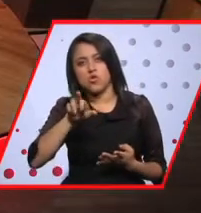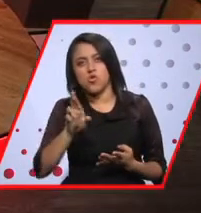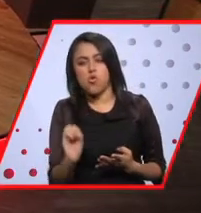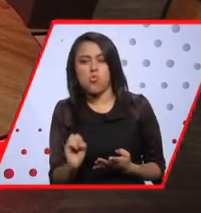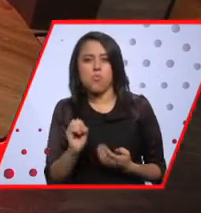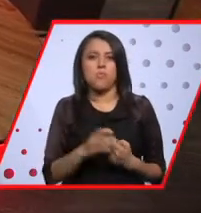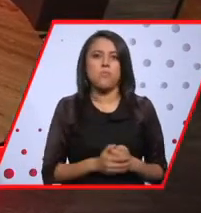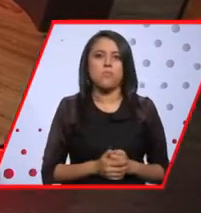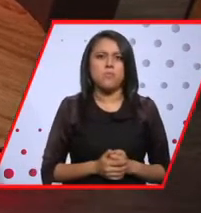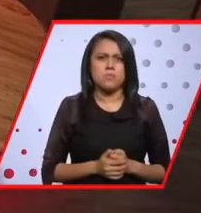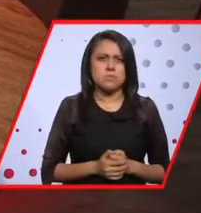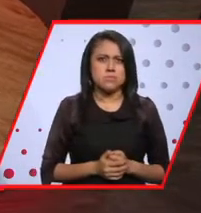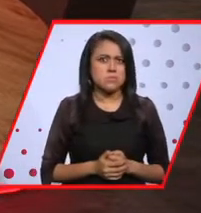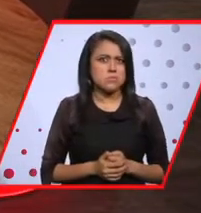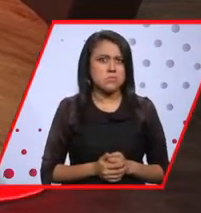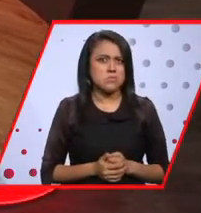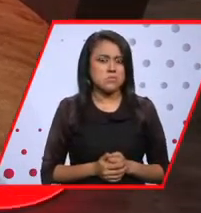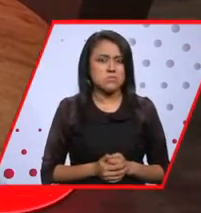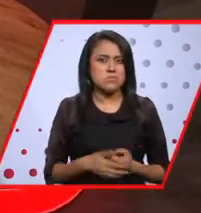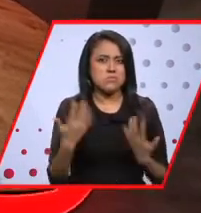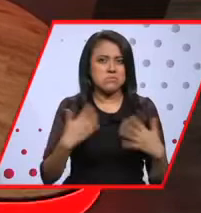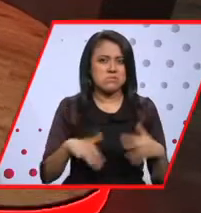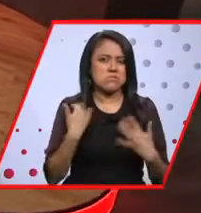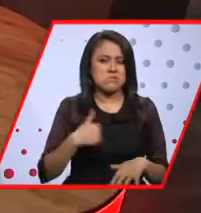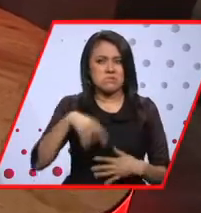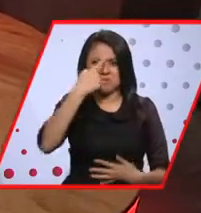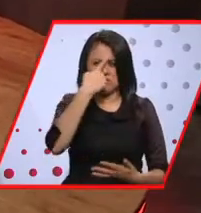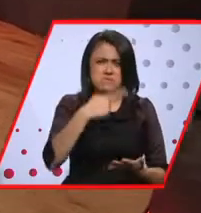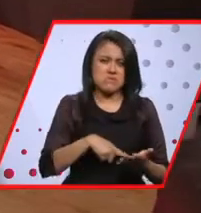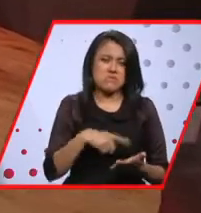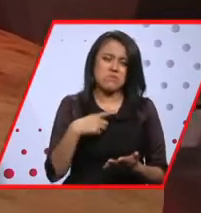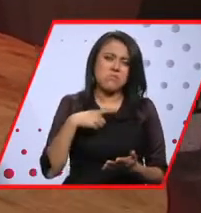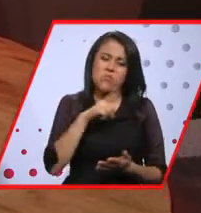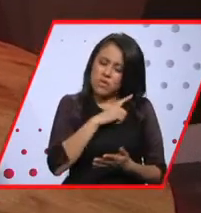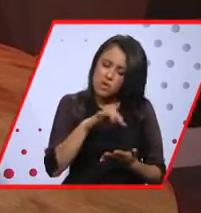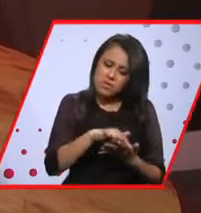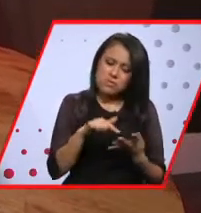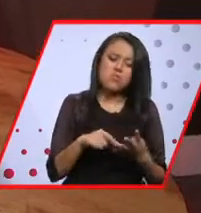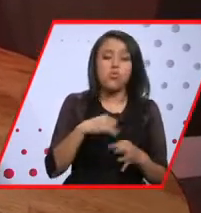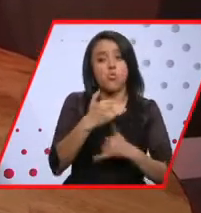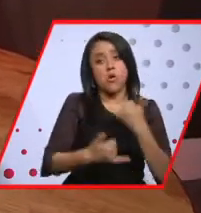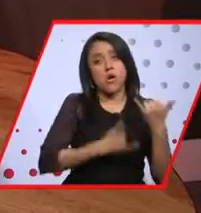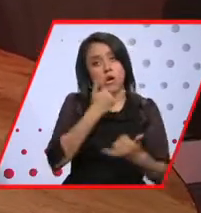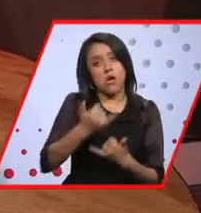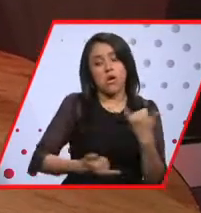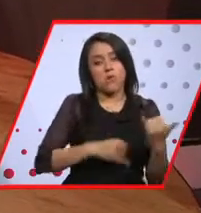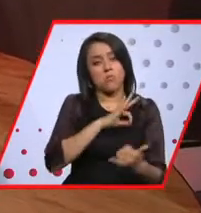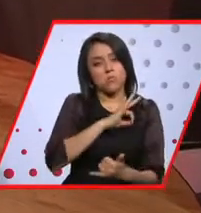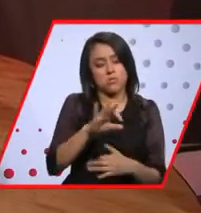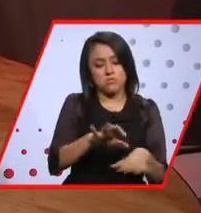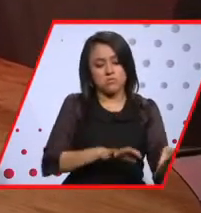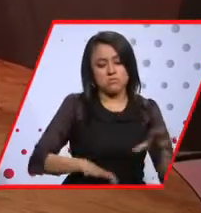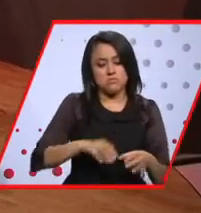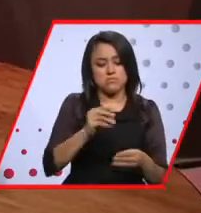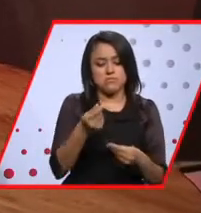Quintana Roo. Oye, ya tenemos... No, pues iba a ser un torneo de dominó con todos los que vamos a acabar jugando, juntando.